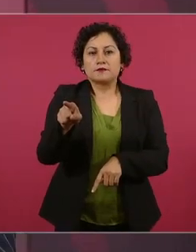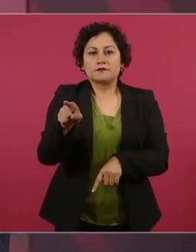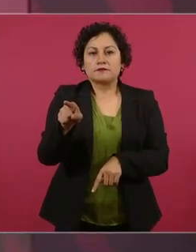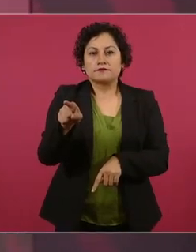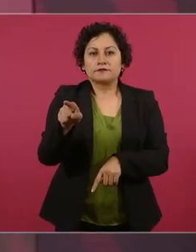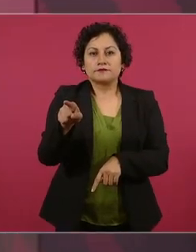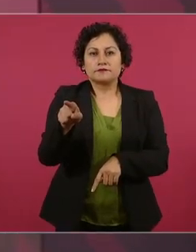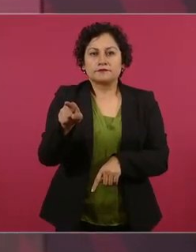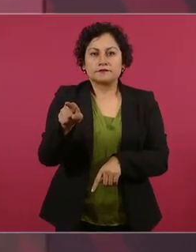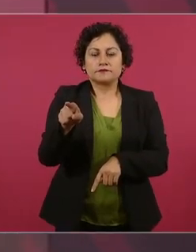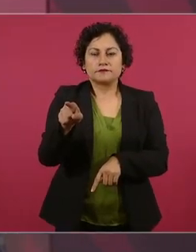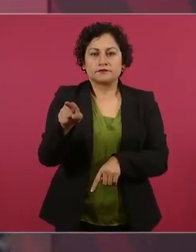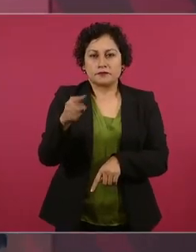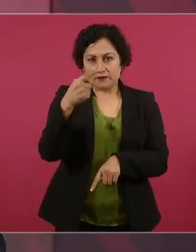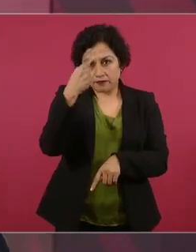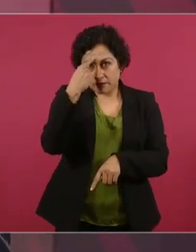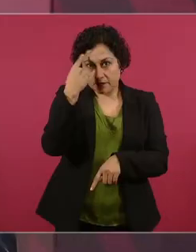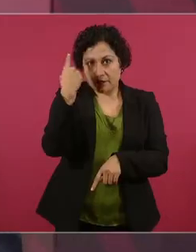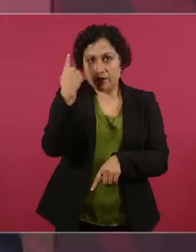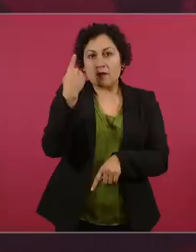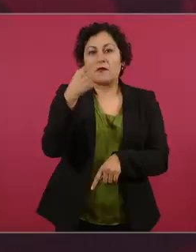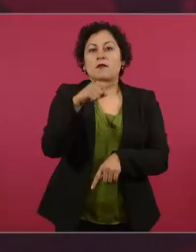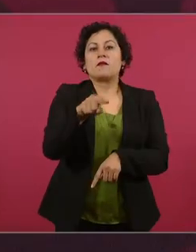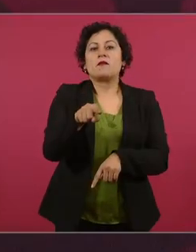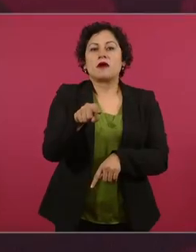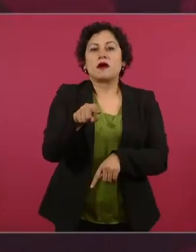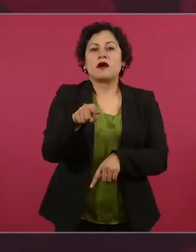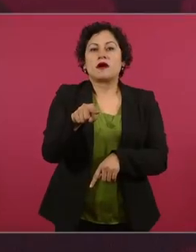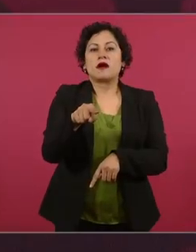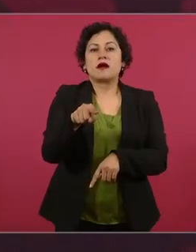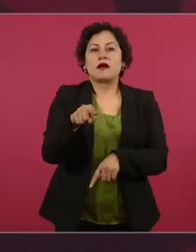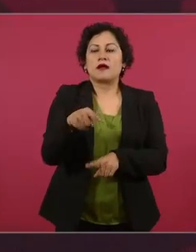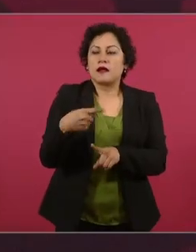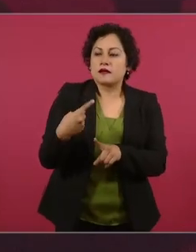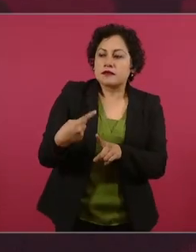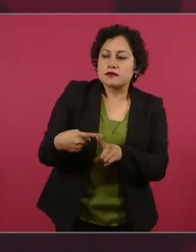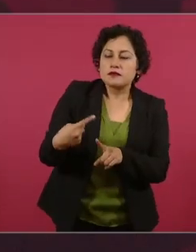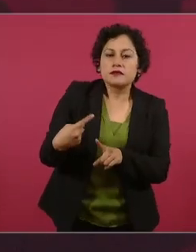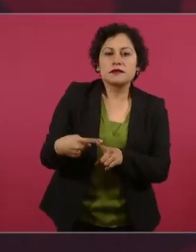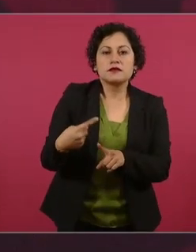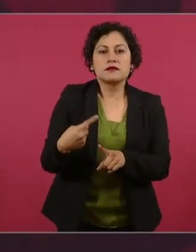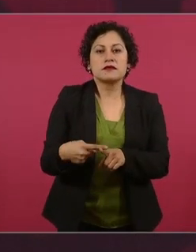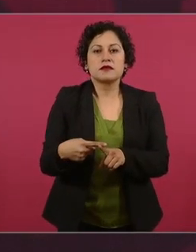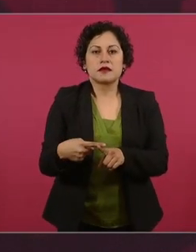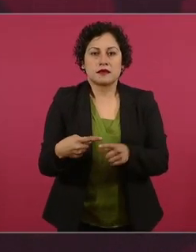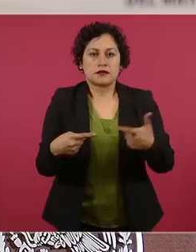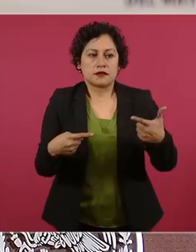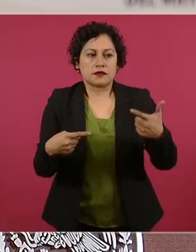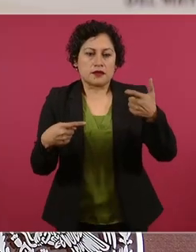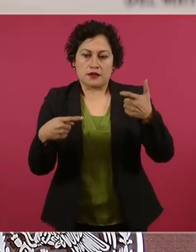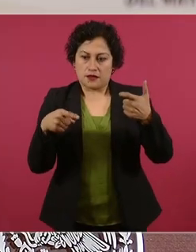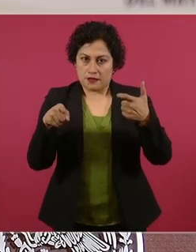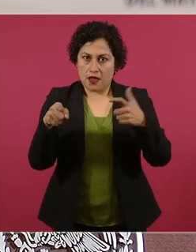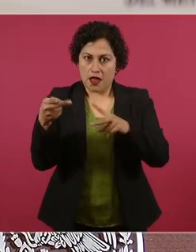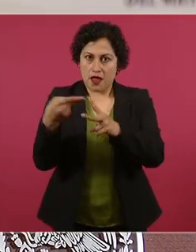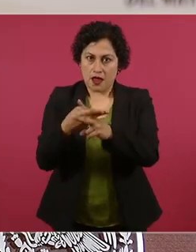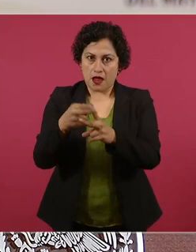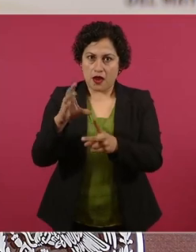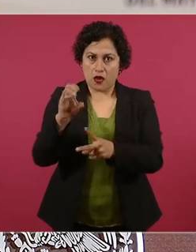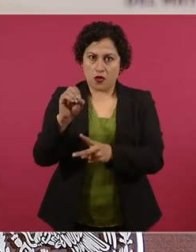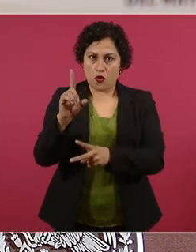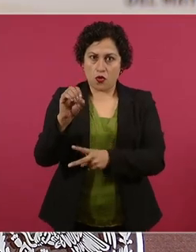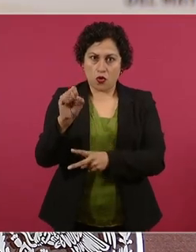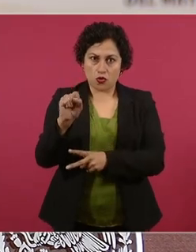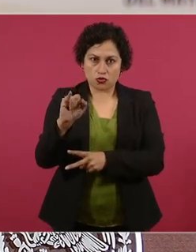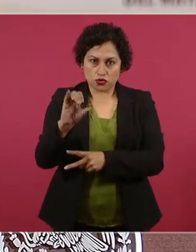a liberar al que supuestamente fue el segundo tirador,